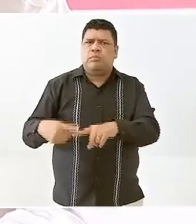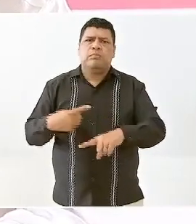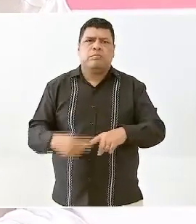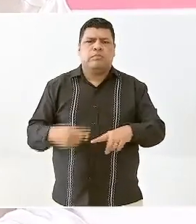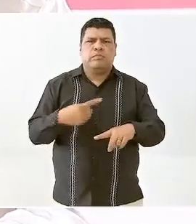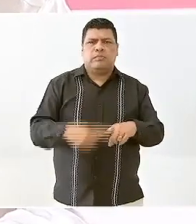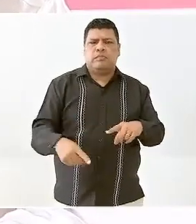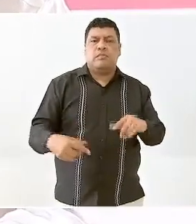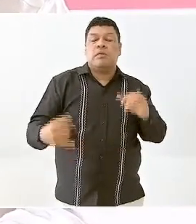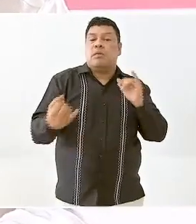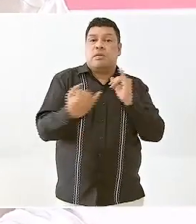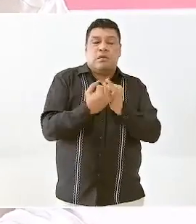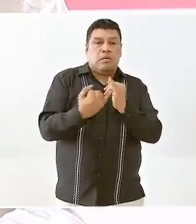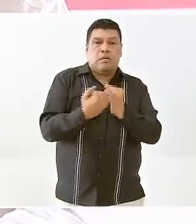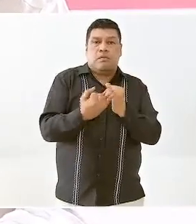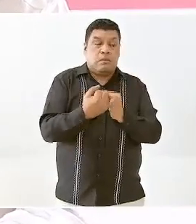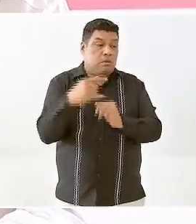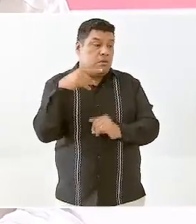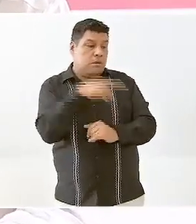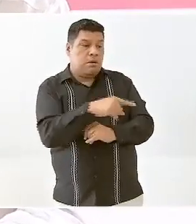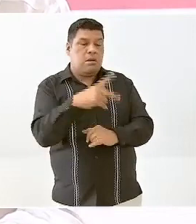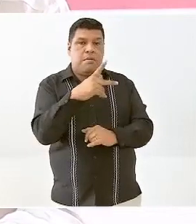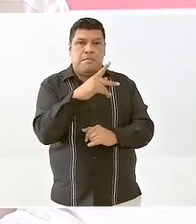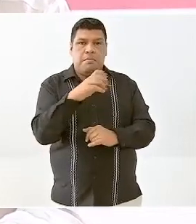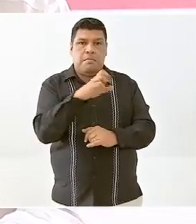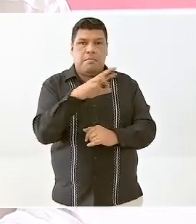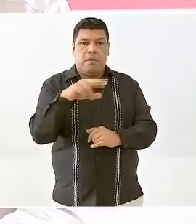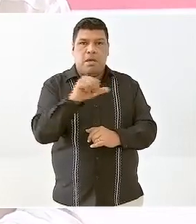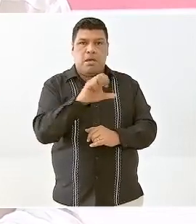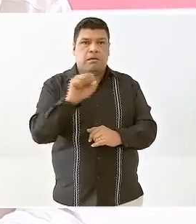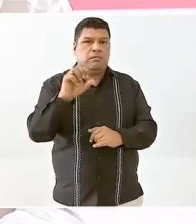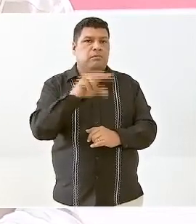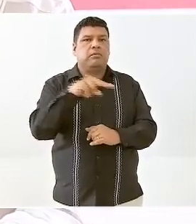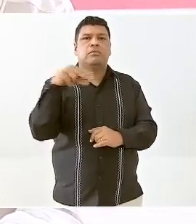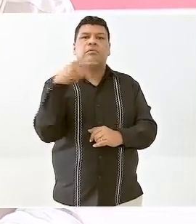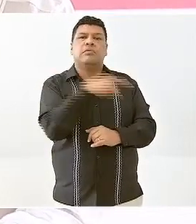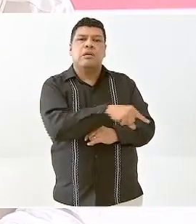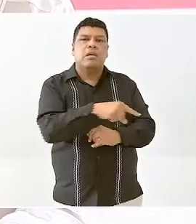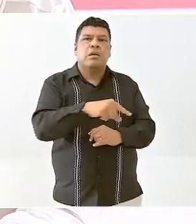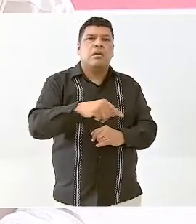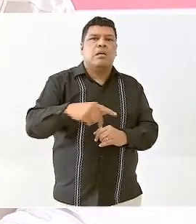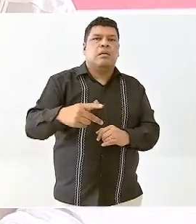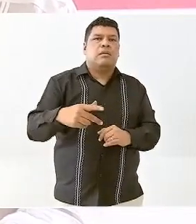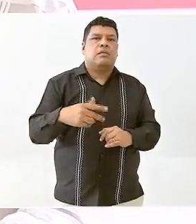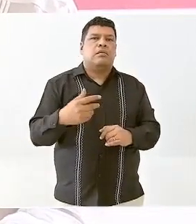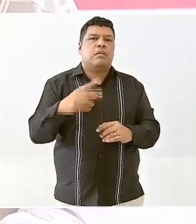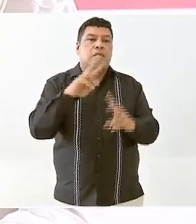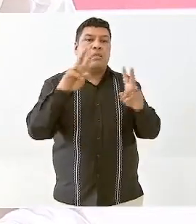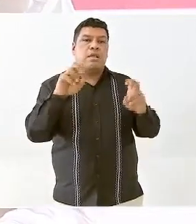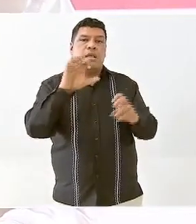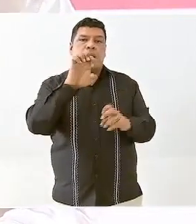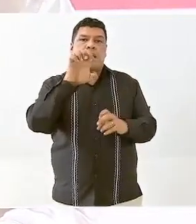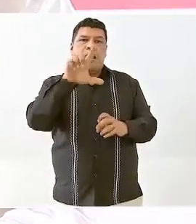era el principal accionista de la compañía petrolera El